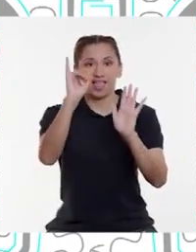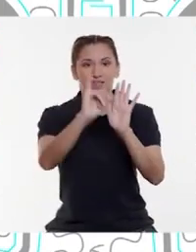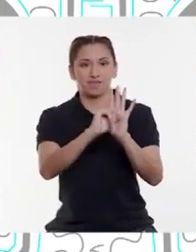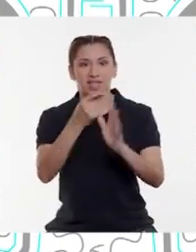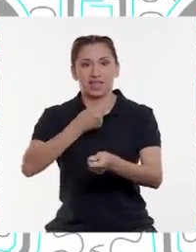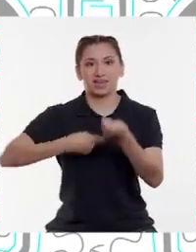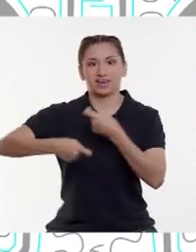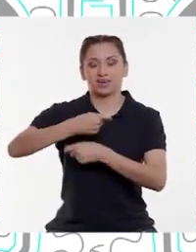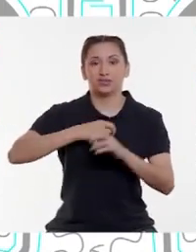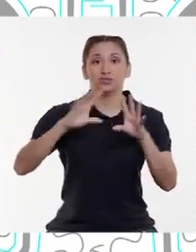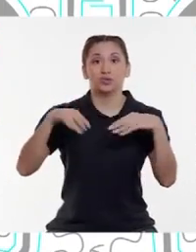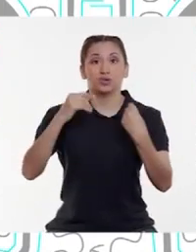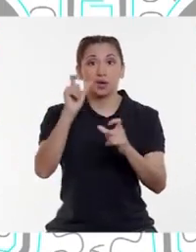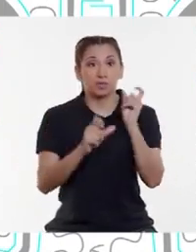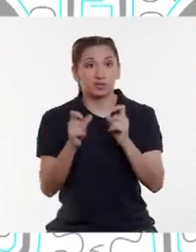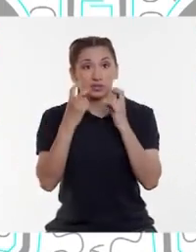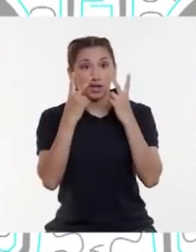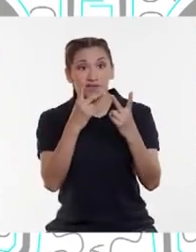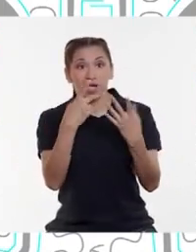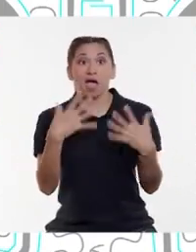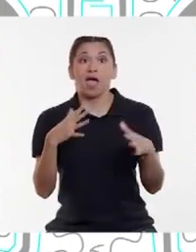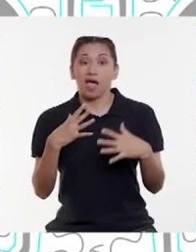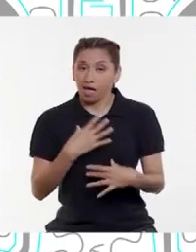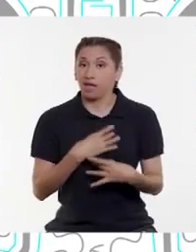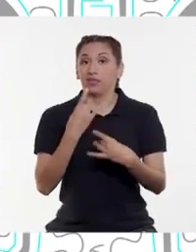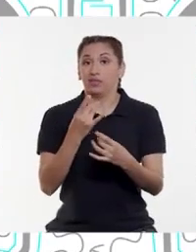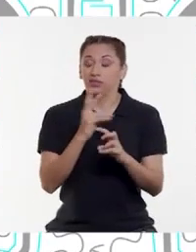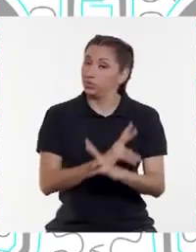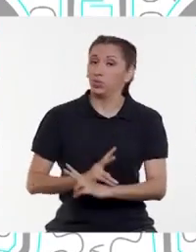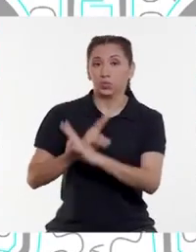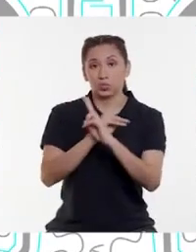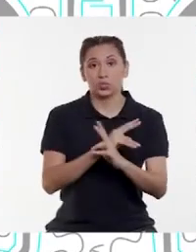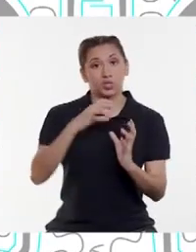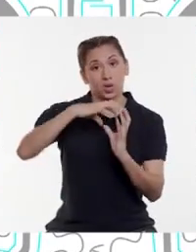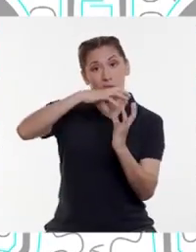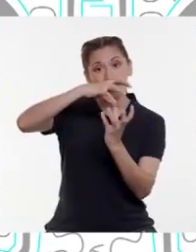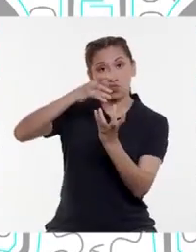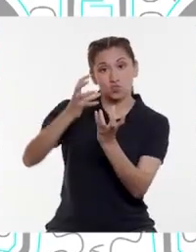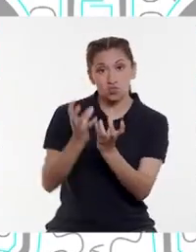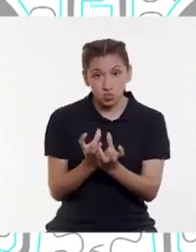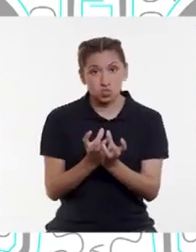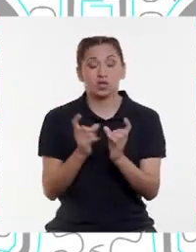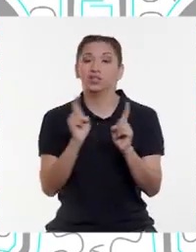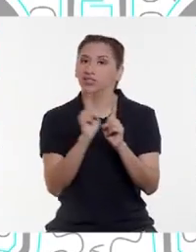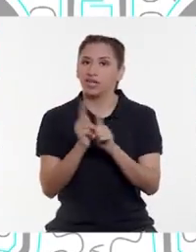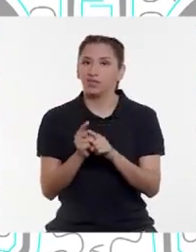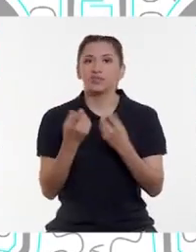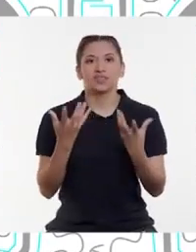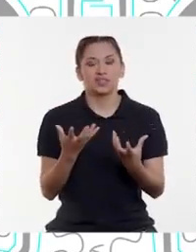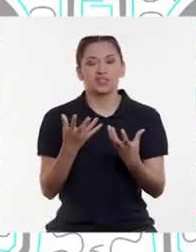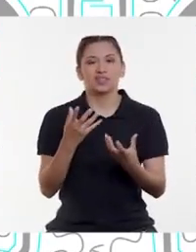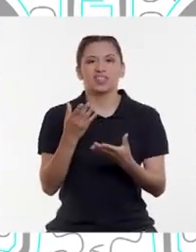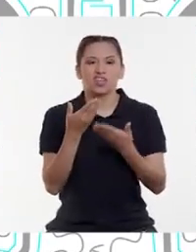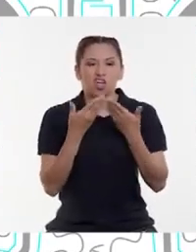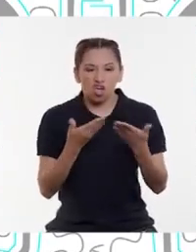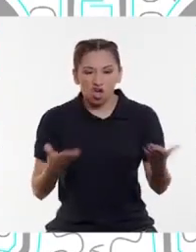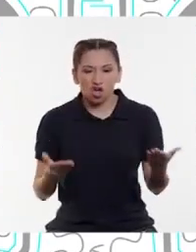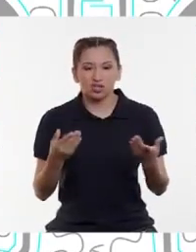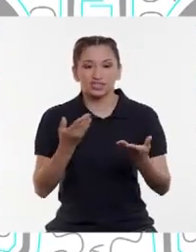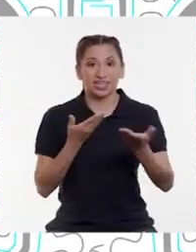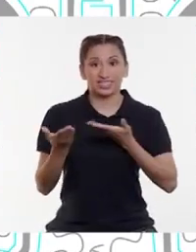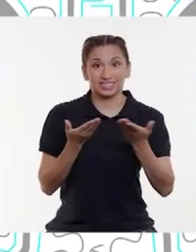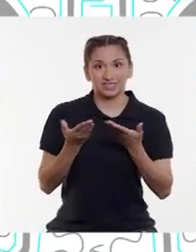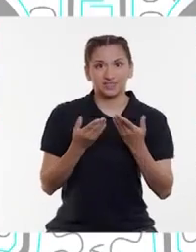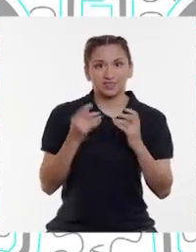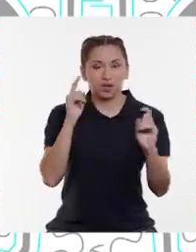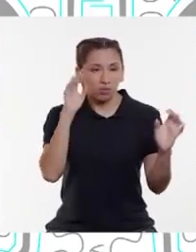negocio familiar, ya que cada vez más personas están interesadas en cuidar a nuestro planeta y en productos y servicios que vayan acorde con